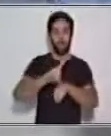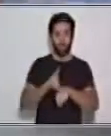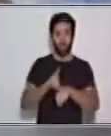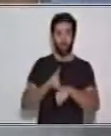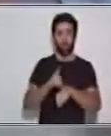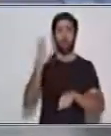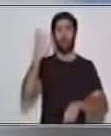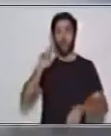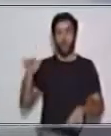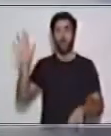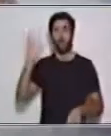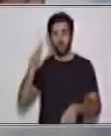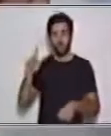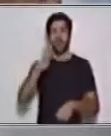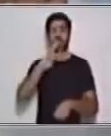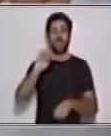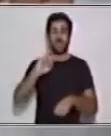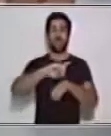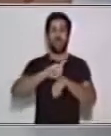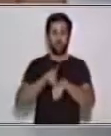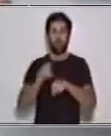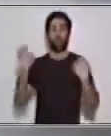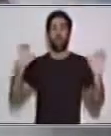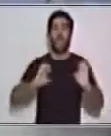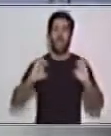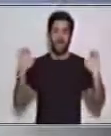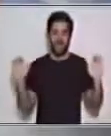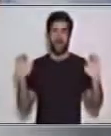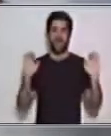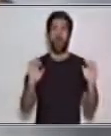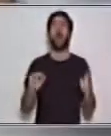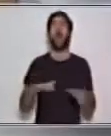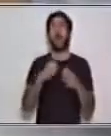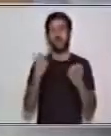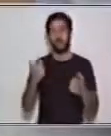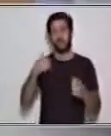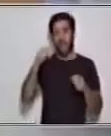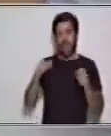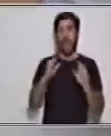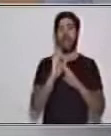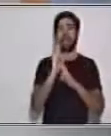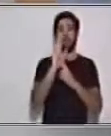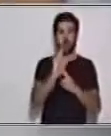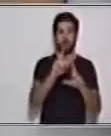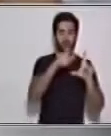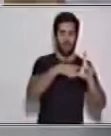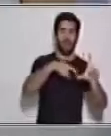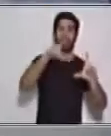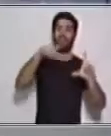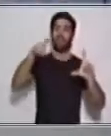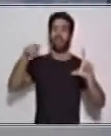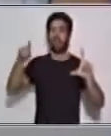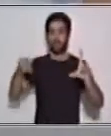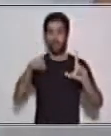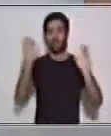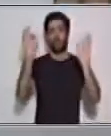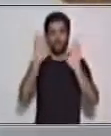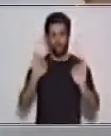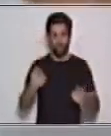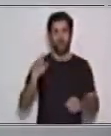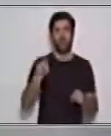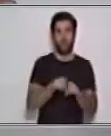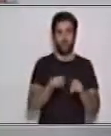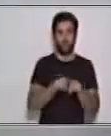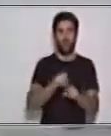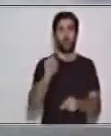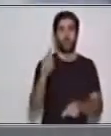ejercicio todos los días, y esta es la representación en una gráfica de la primera semana